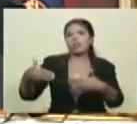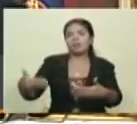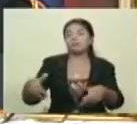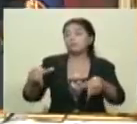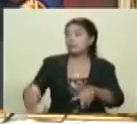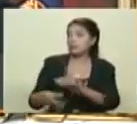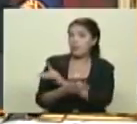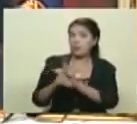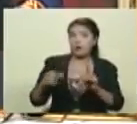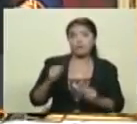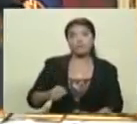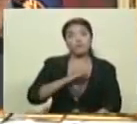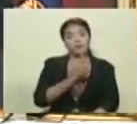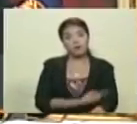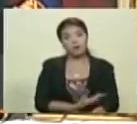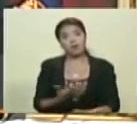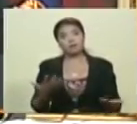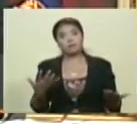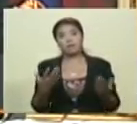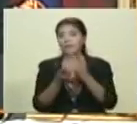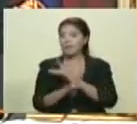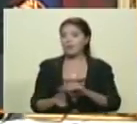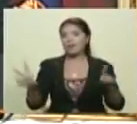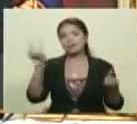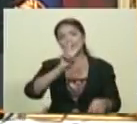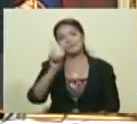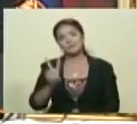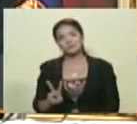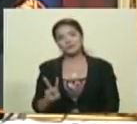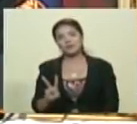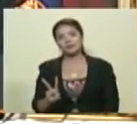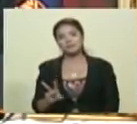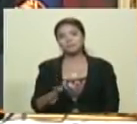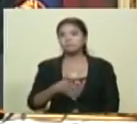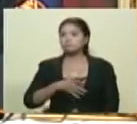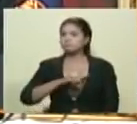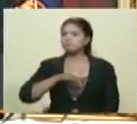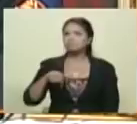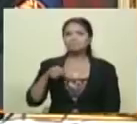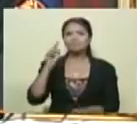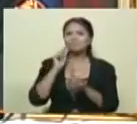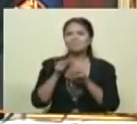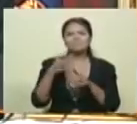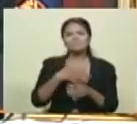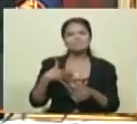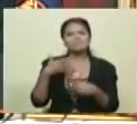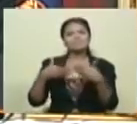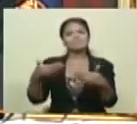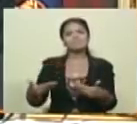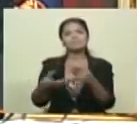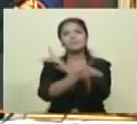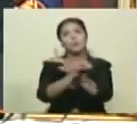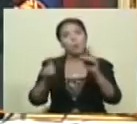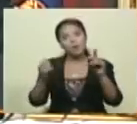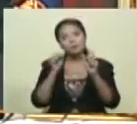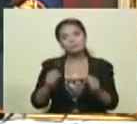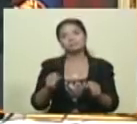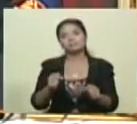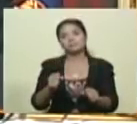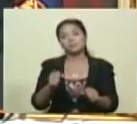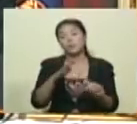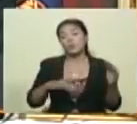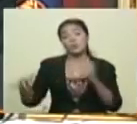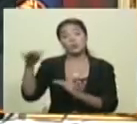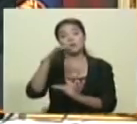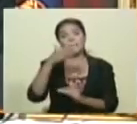democracia que ha demostrado su fortaleza, la democracia venezolana. Y nuestro carácter, ¿y hacia dónde queremos ir? Hacia una democracia superior a la que